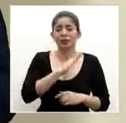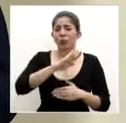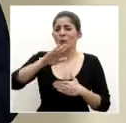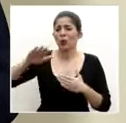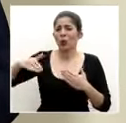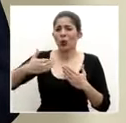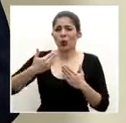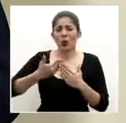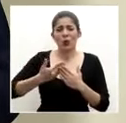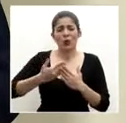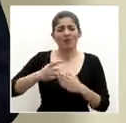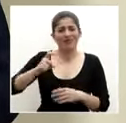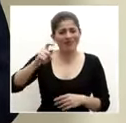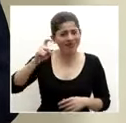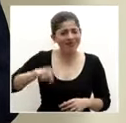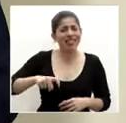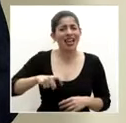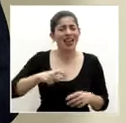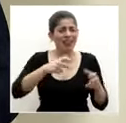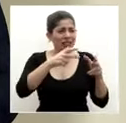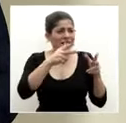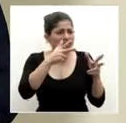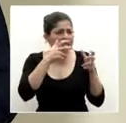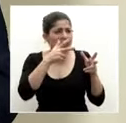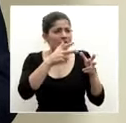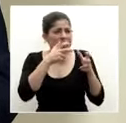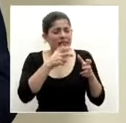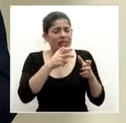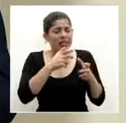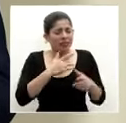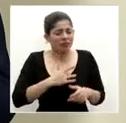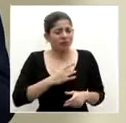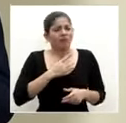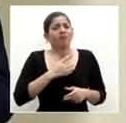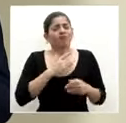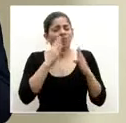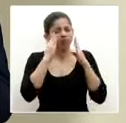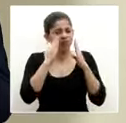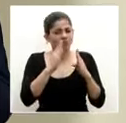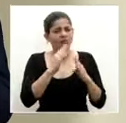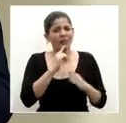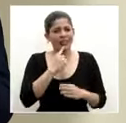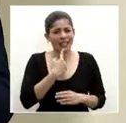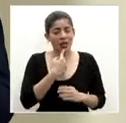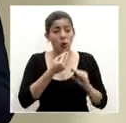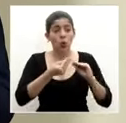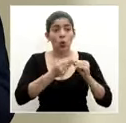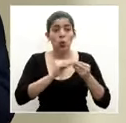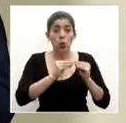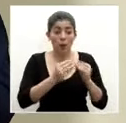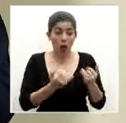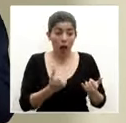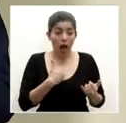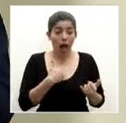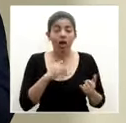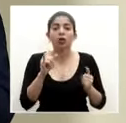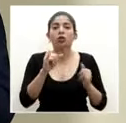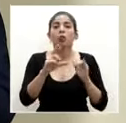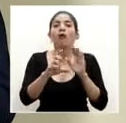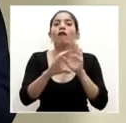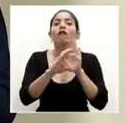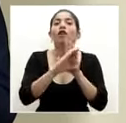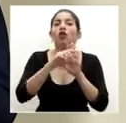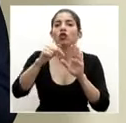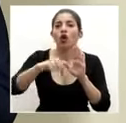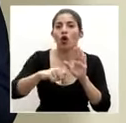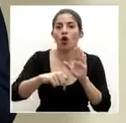tenemos que tomarlas muy, muy a pecho. los números que tenemos son una fotografía de hoy,